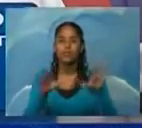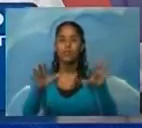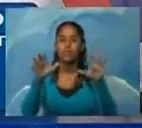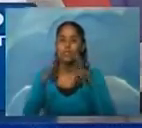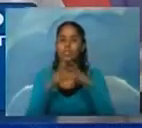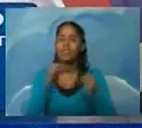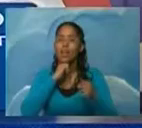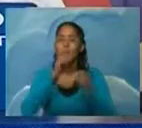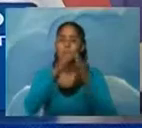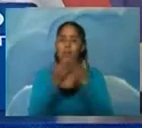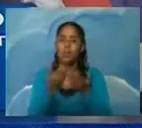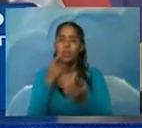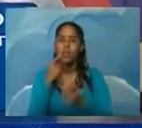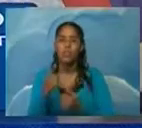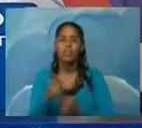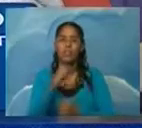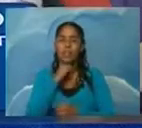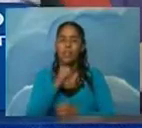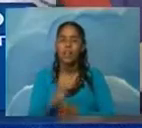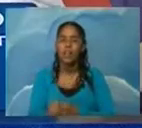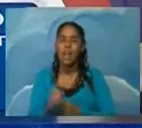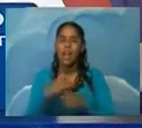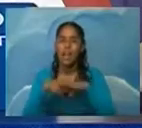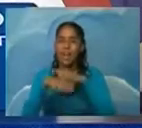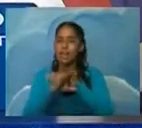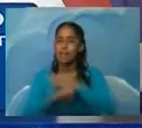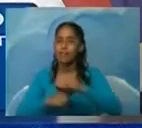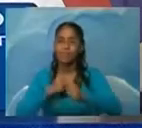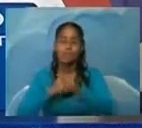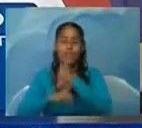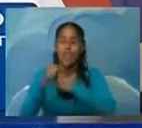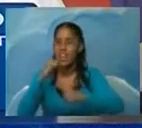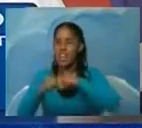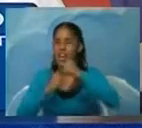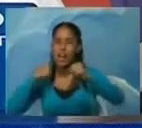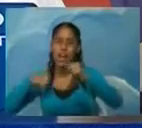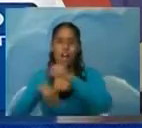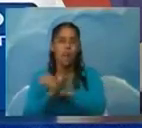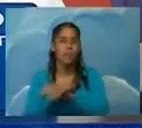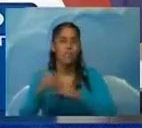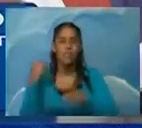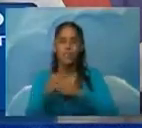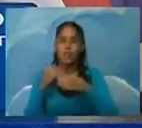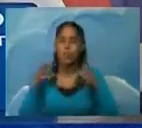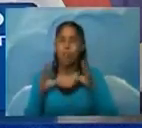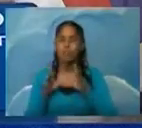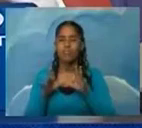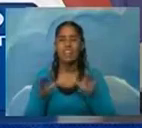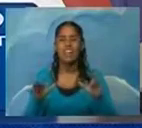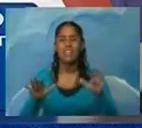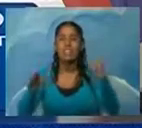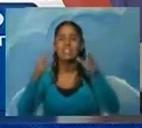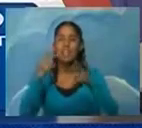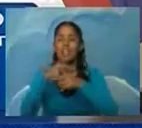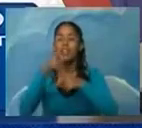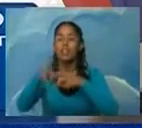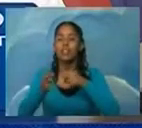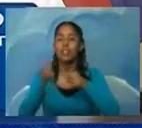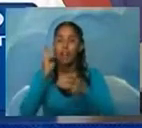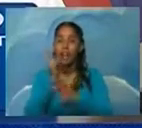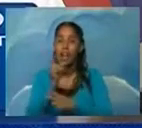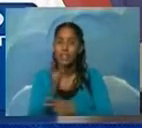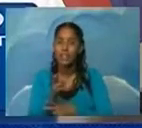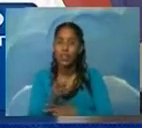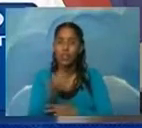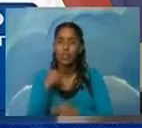gacela, la Biblia dice, escápate como gacela del lazo del cazador. Es un animalito así,